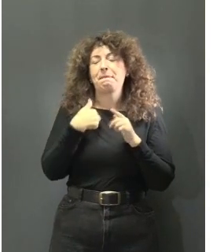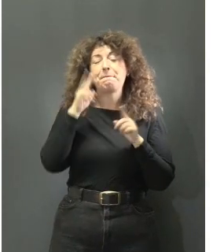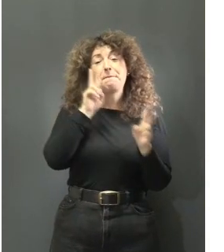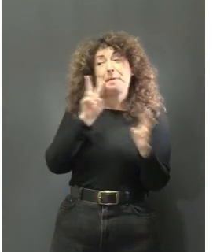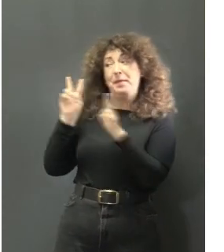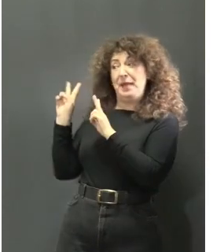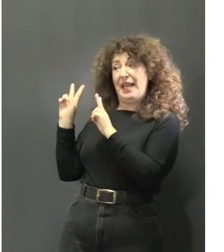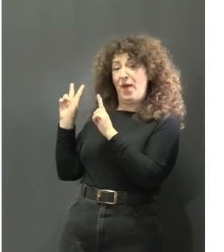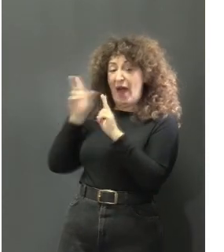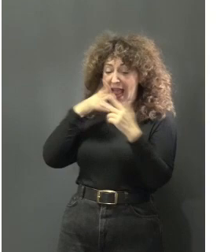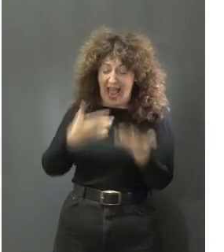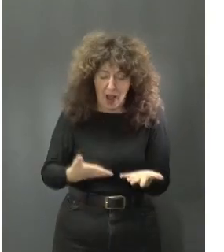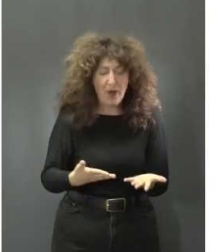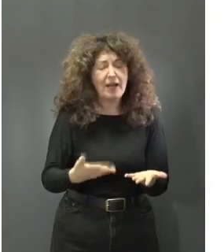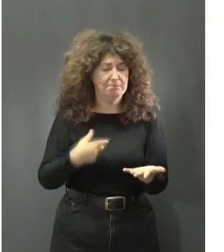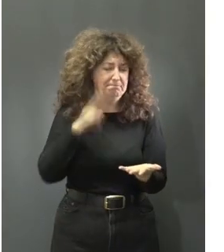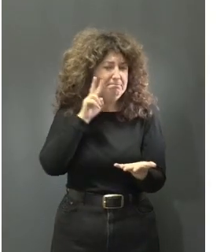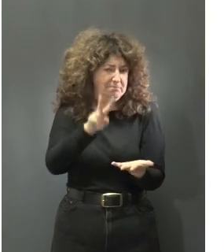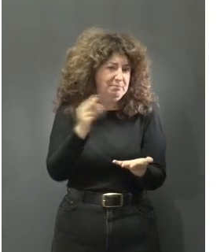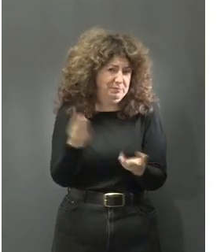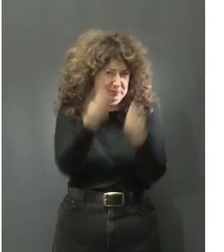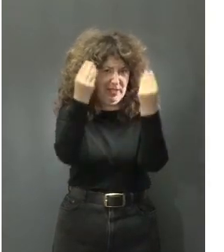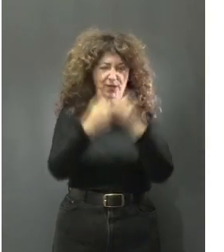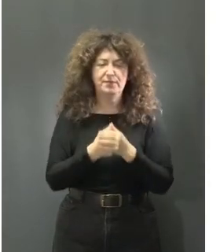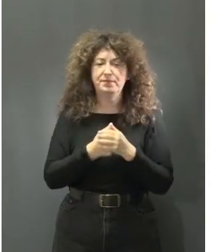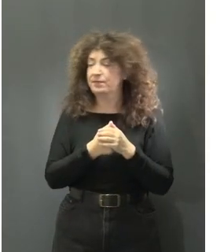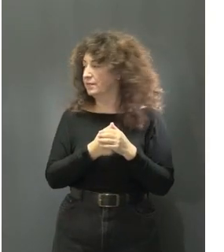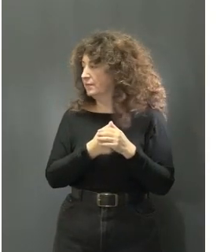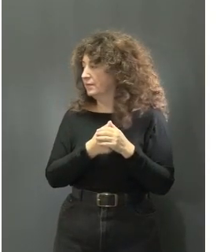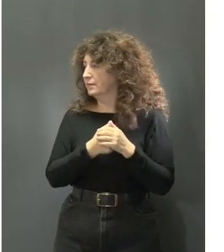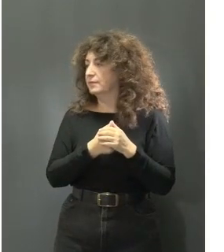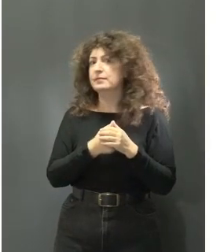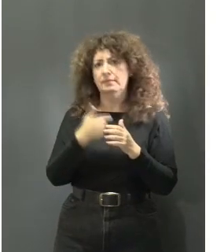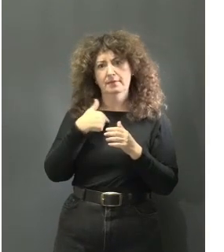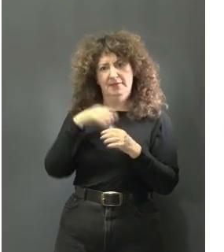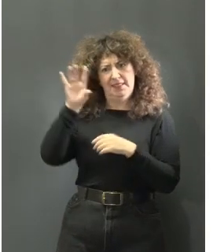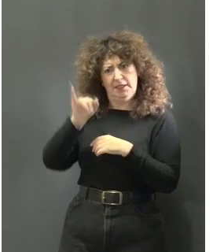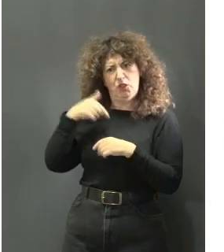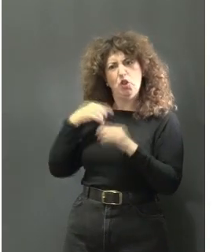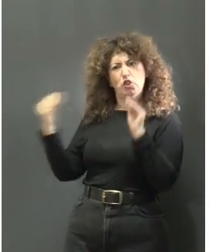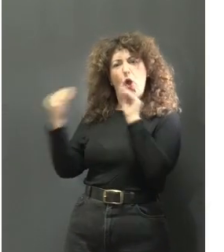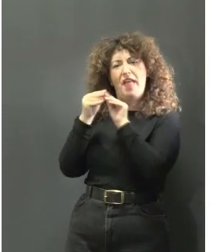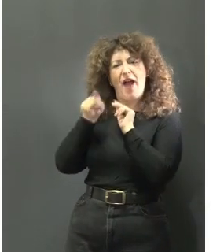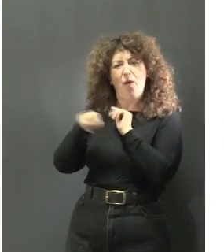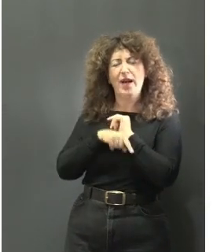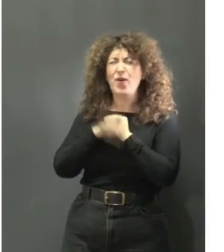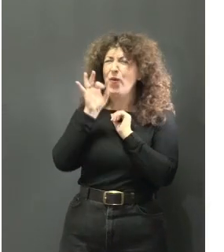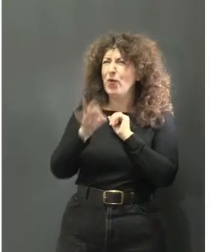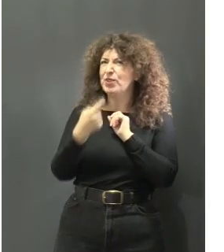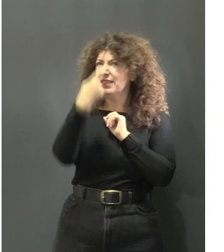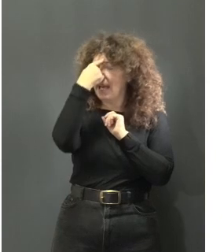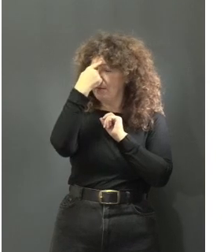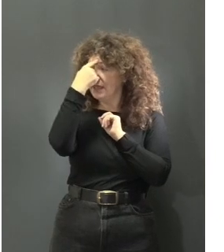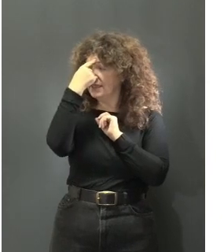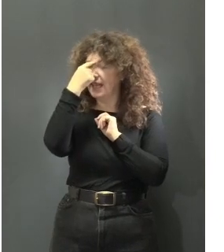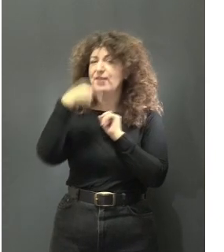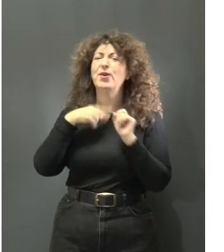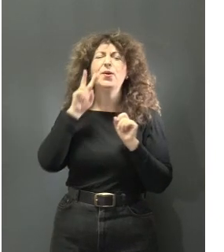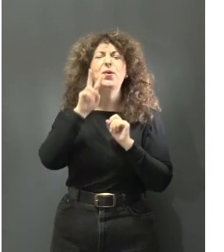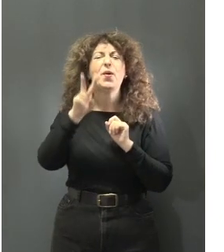atrás, hace años. Sí, estoy de acuerdo con ese tema y además no, estaba pensando ahora que también yo lo veo